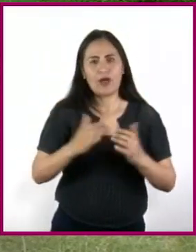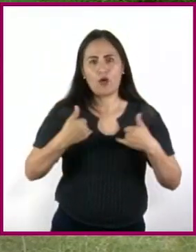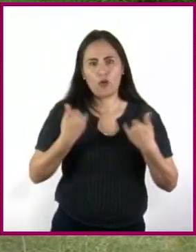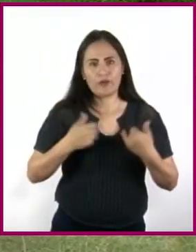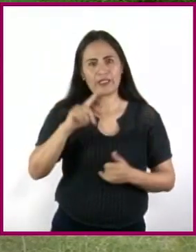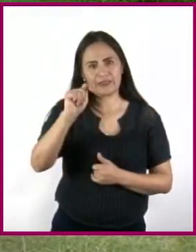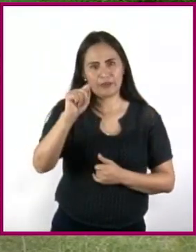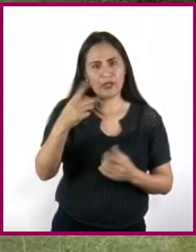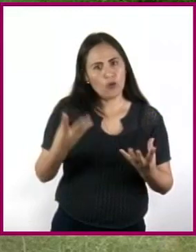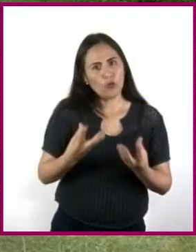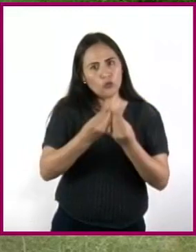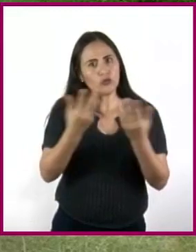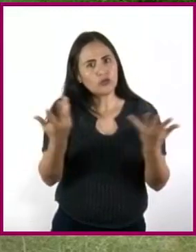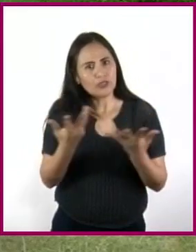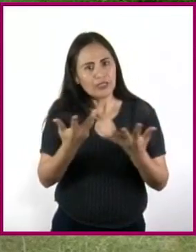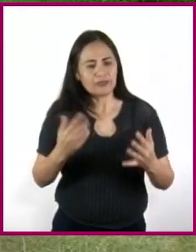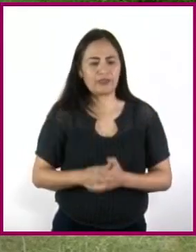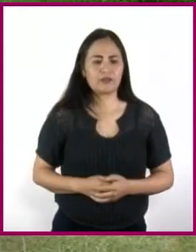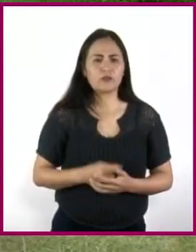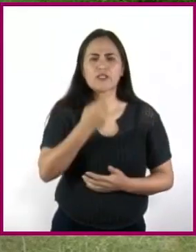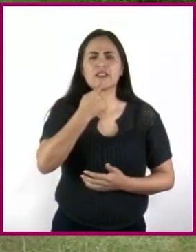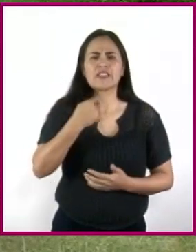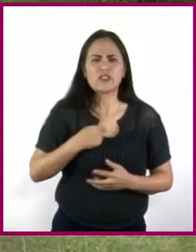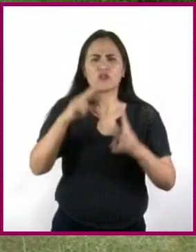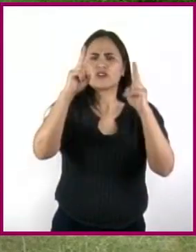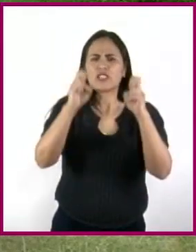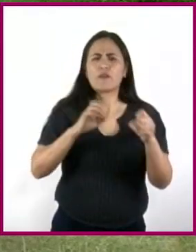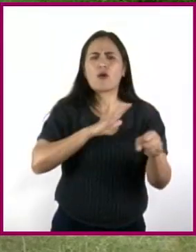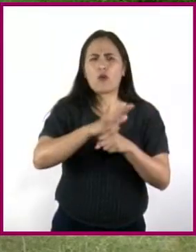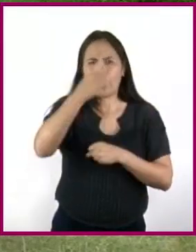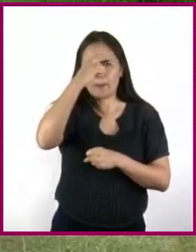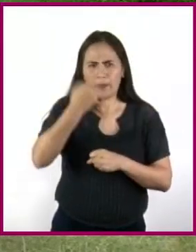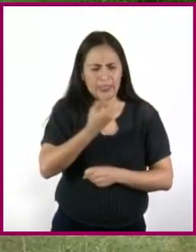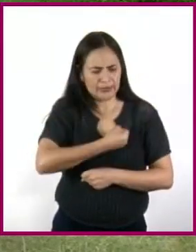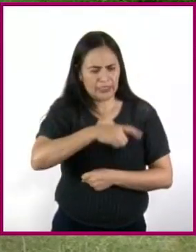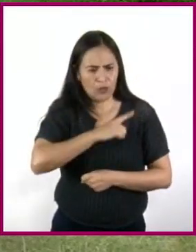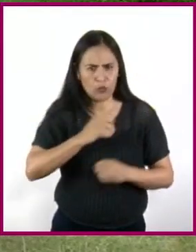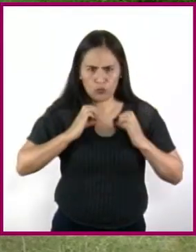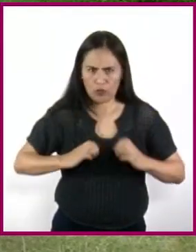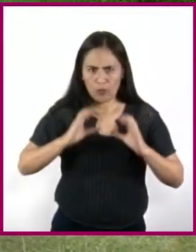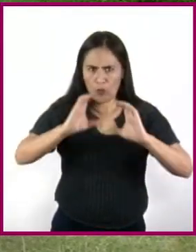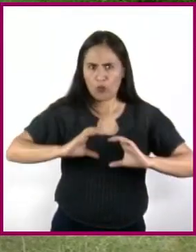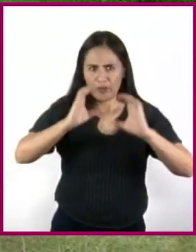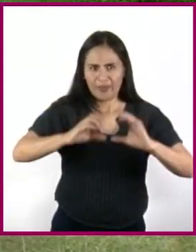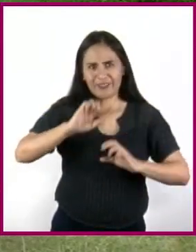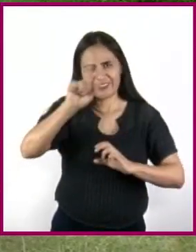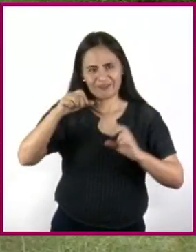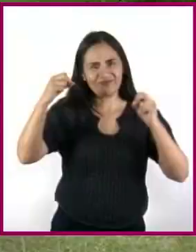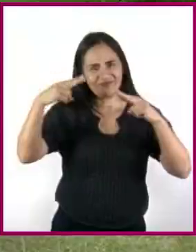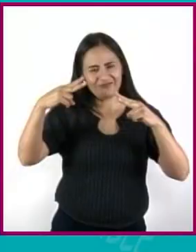este programa con nosotros. Cuéntanos qué te gustaría saber para cuidar de tu salud y tu cuerpo. Hasta la próxima.